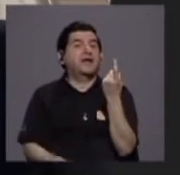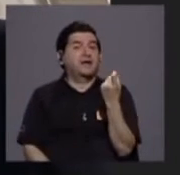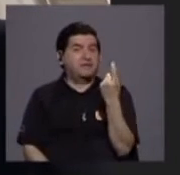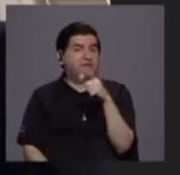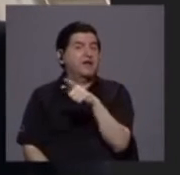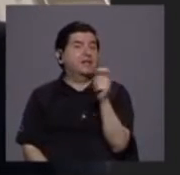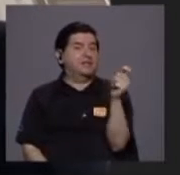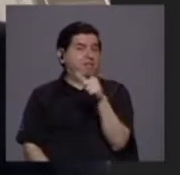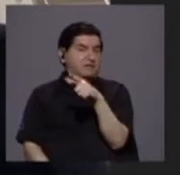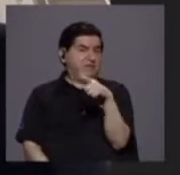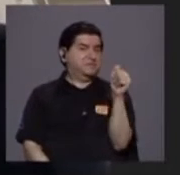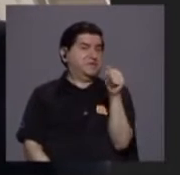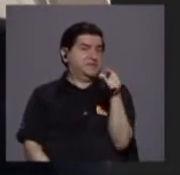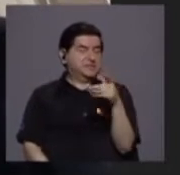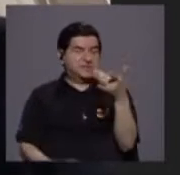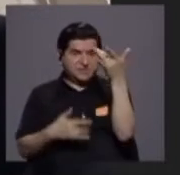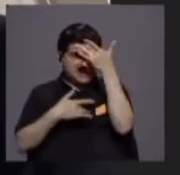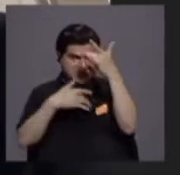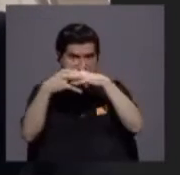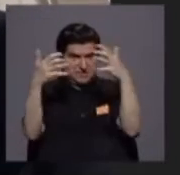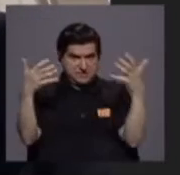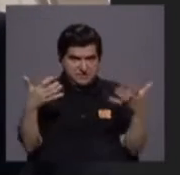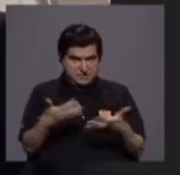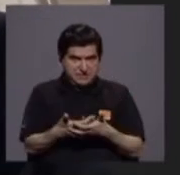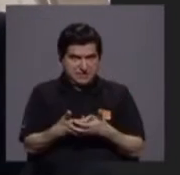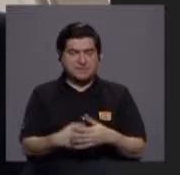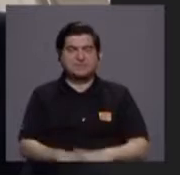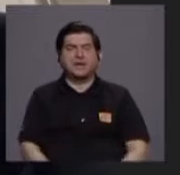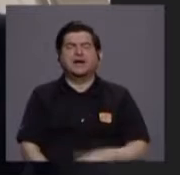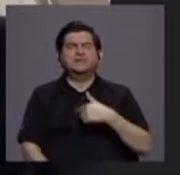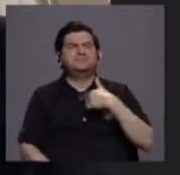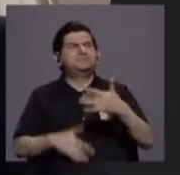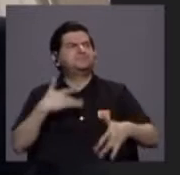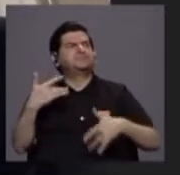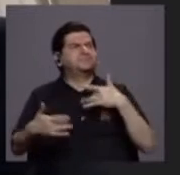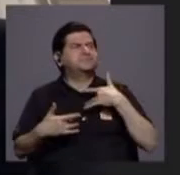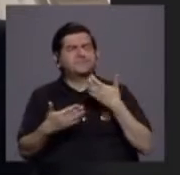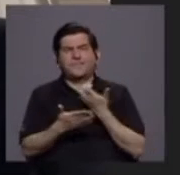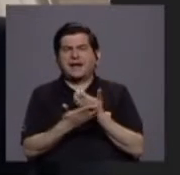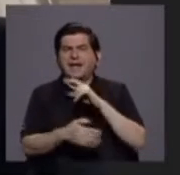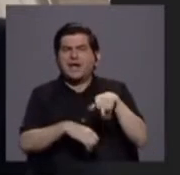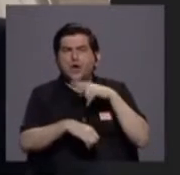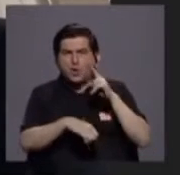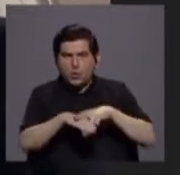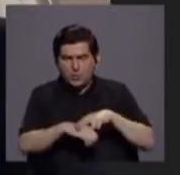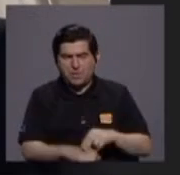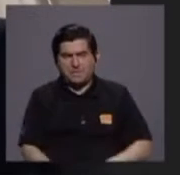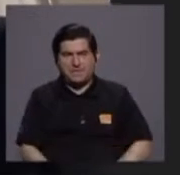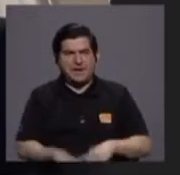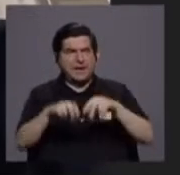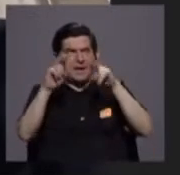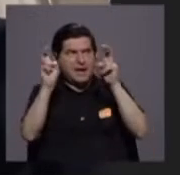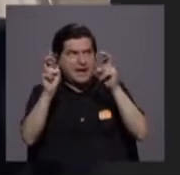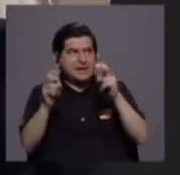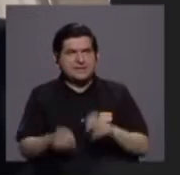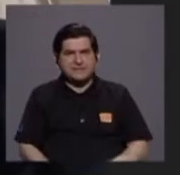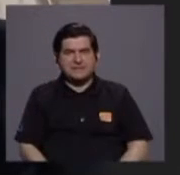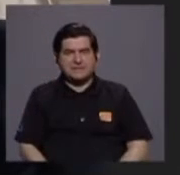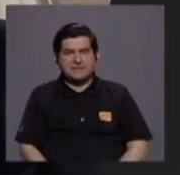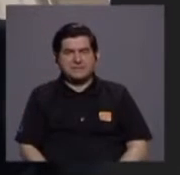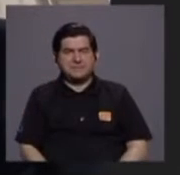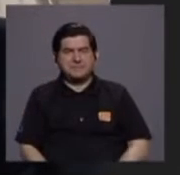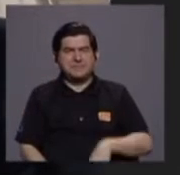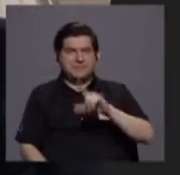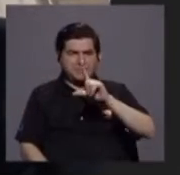algunos meses de esa pandemia. Y siento que la economía nacional, para entrar en el tema económico, ya que don Luis